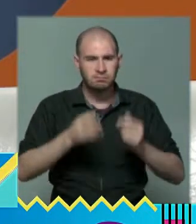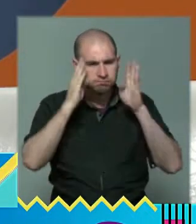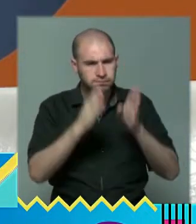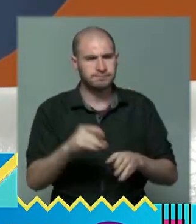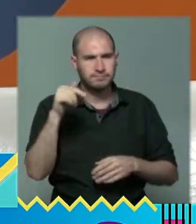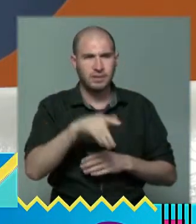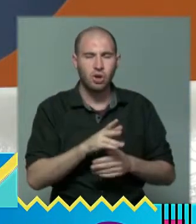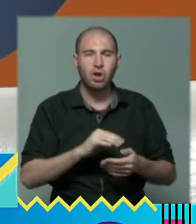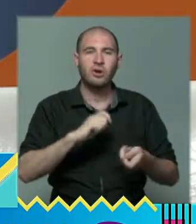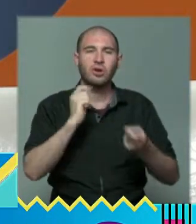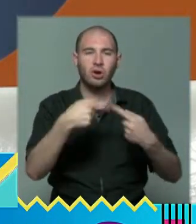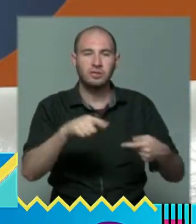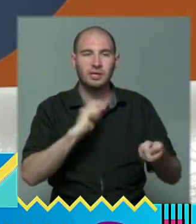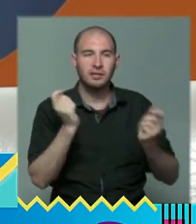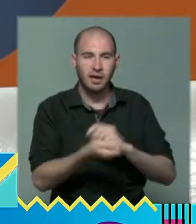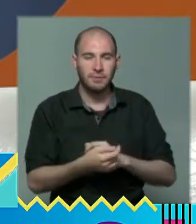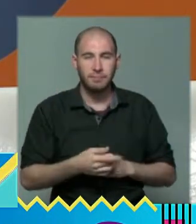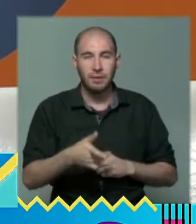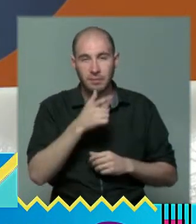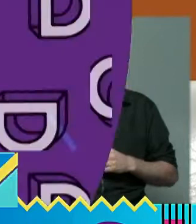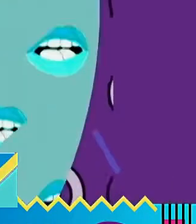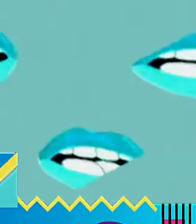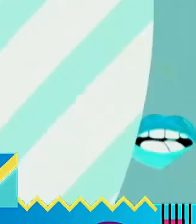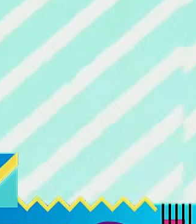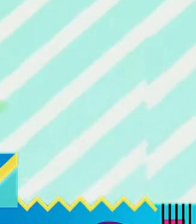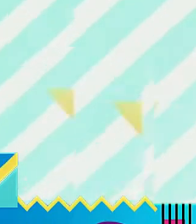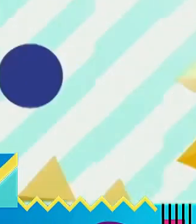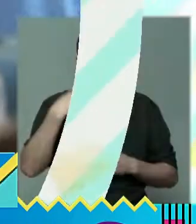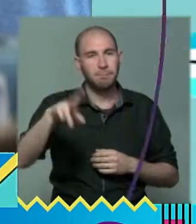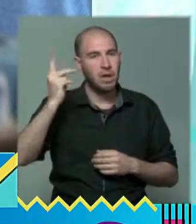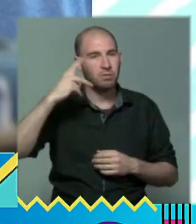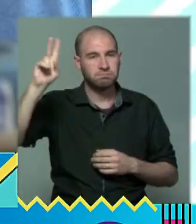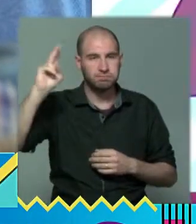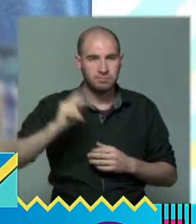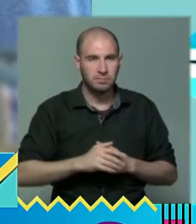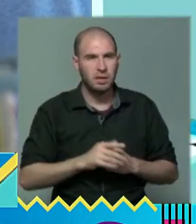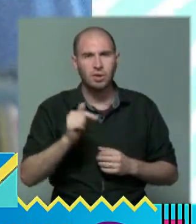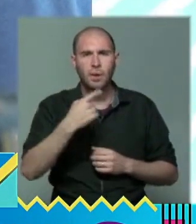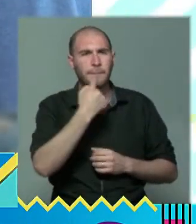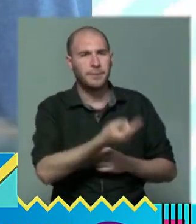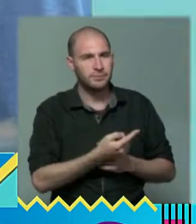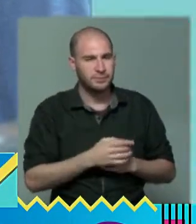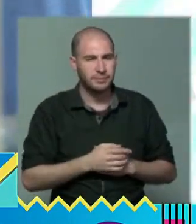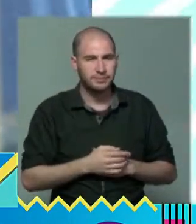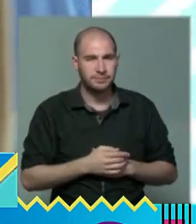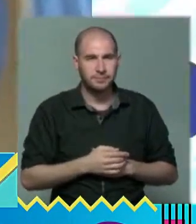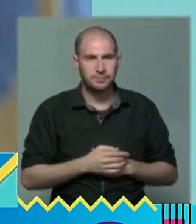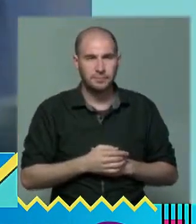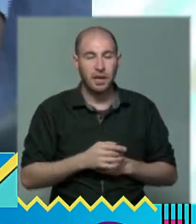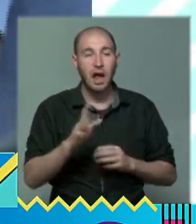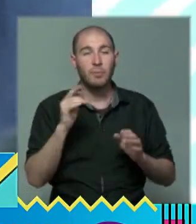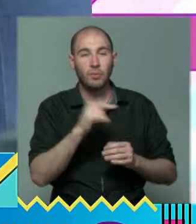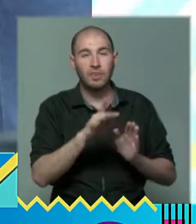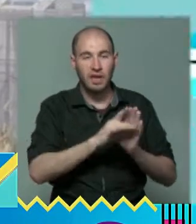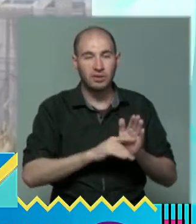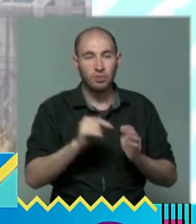y no intentamos modificar esa situación, yo creo que esto va a ir en aumento y va a ser cada vez peor. Bien, Mariana, quería preguntarte algo particular, capaz que vos tenés el